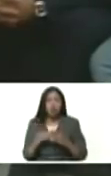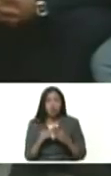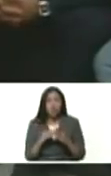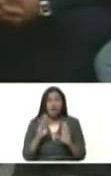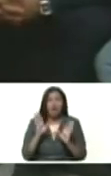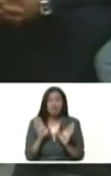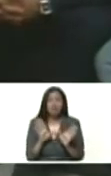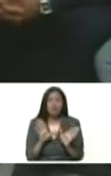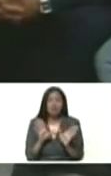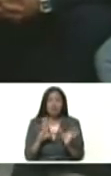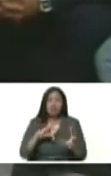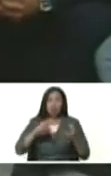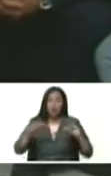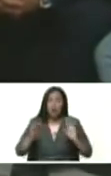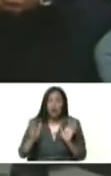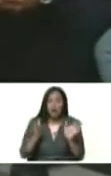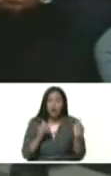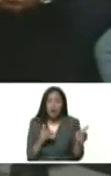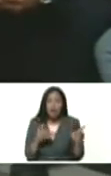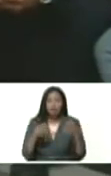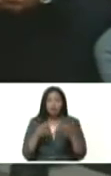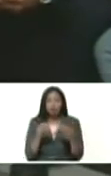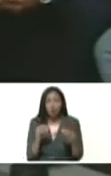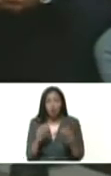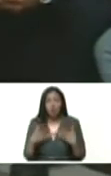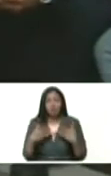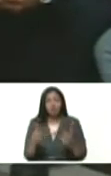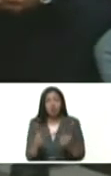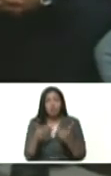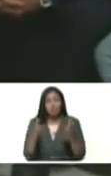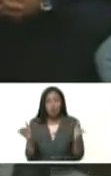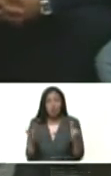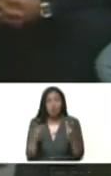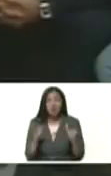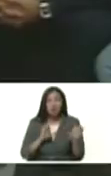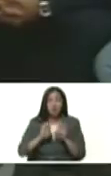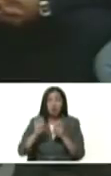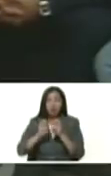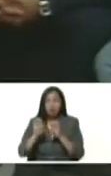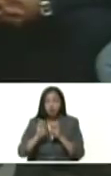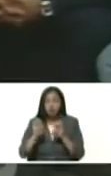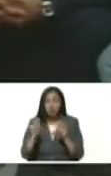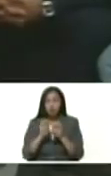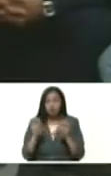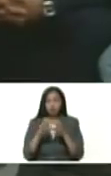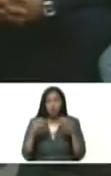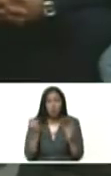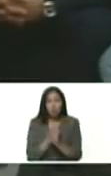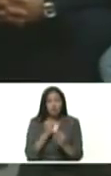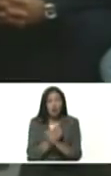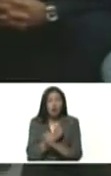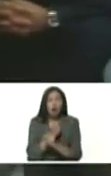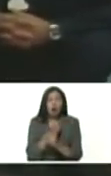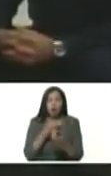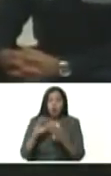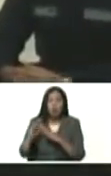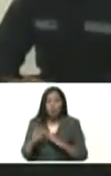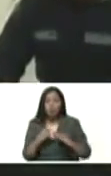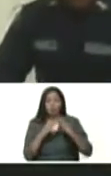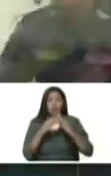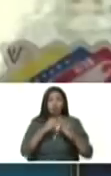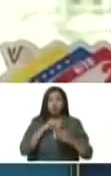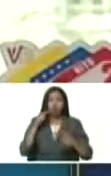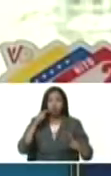CLAP, todo, todo, todo, la salud pública, la educación pública, la CABA, el trabajo comunal.